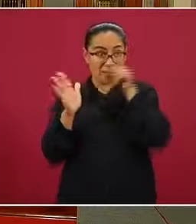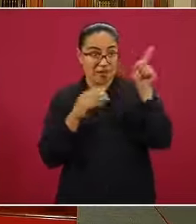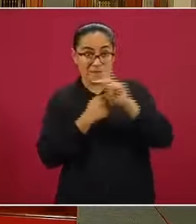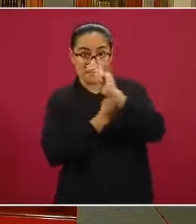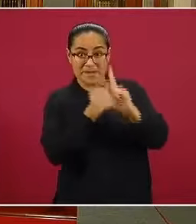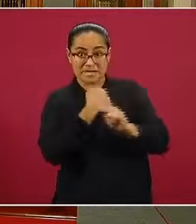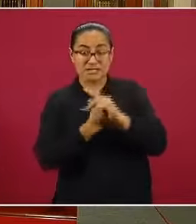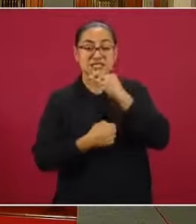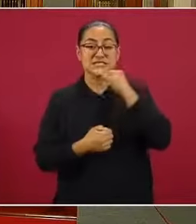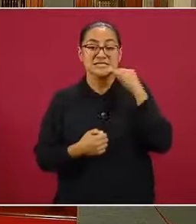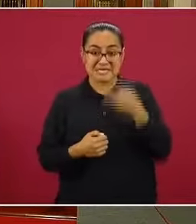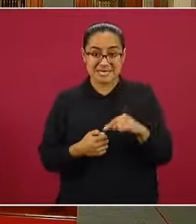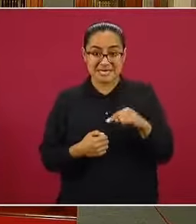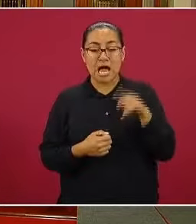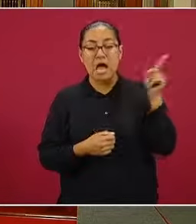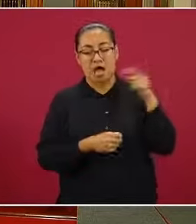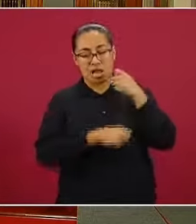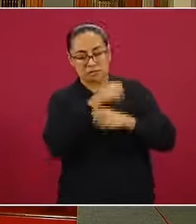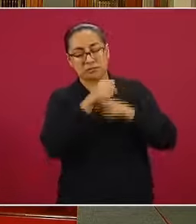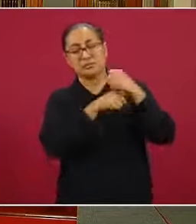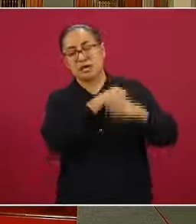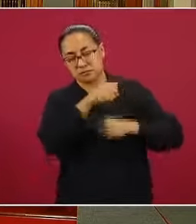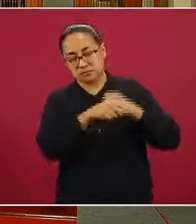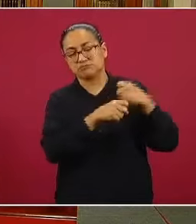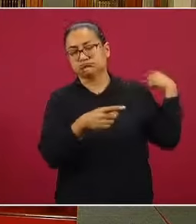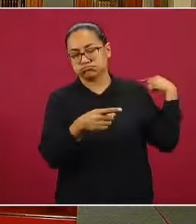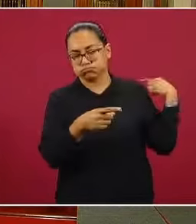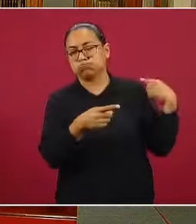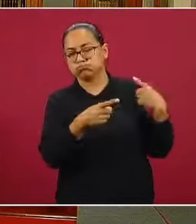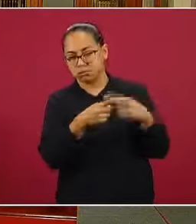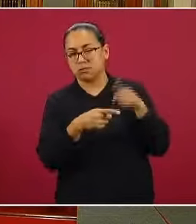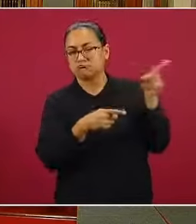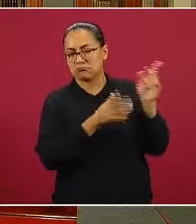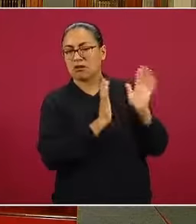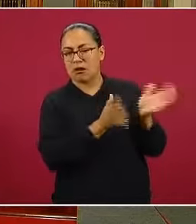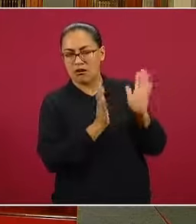hace un par de años está entregando sus primeros